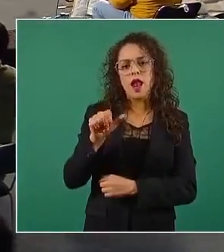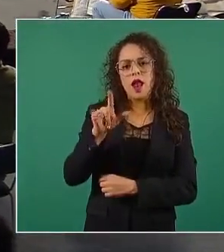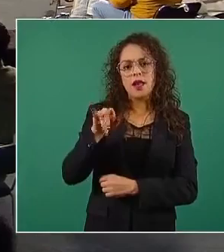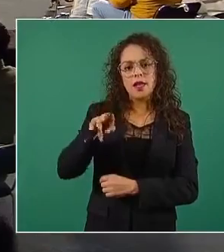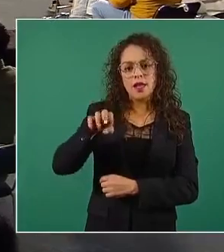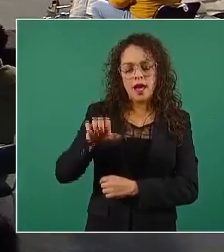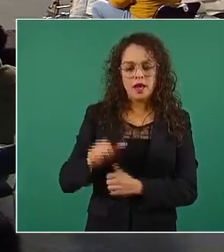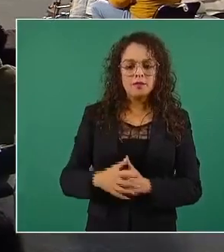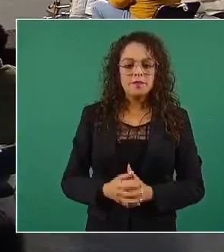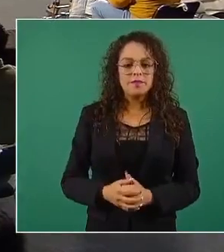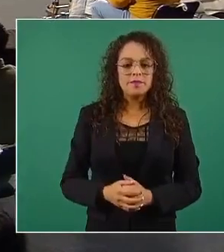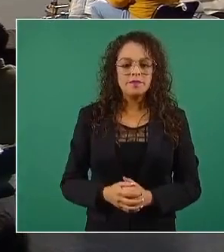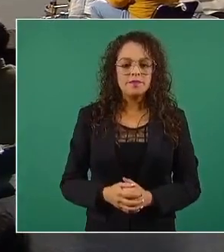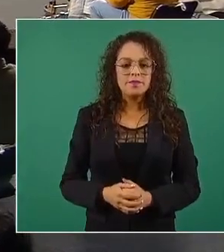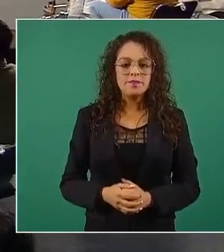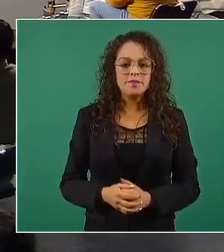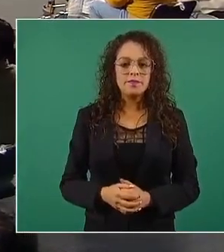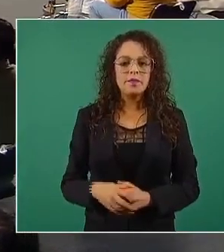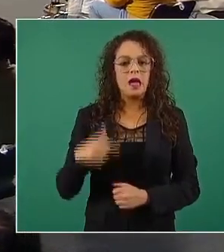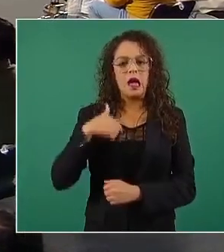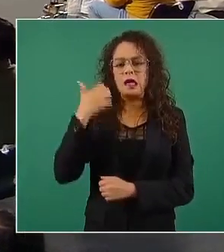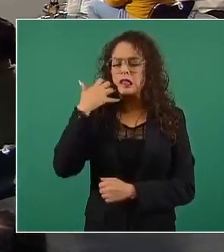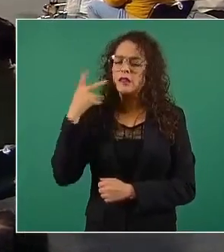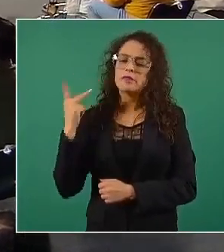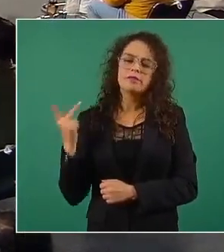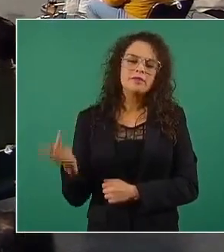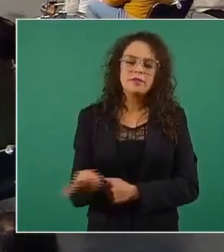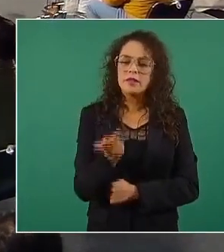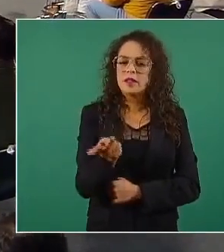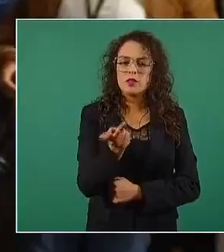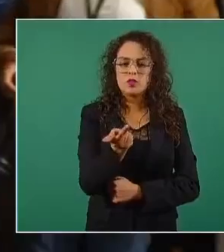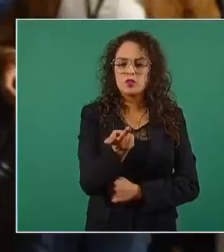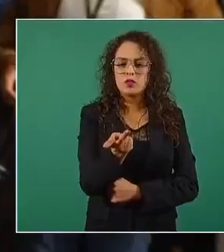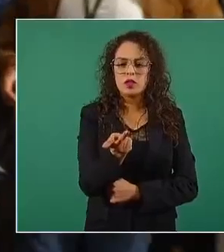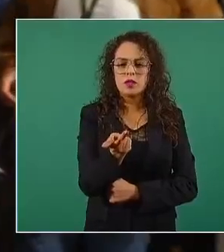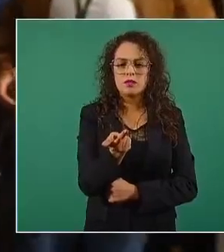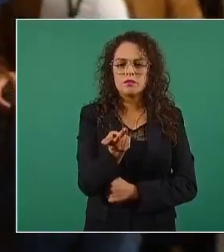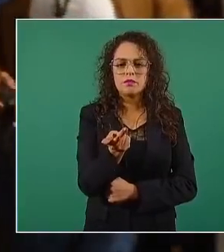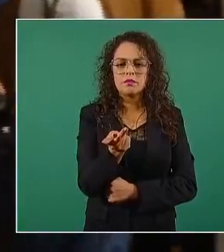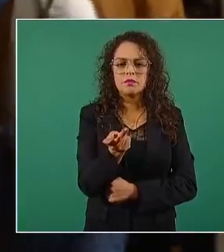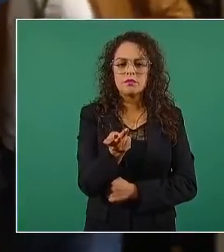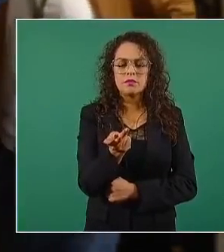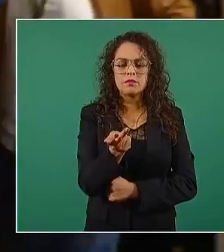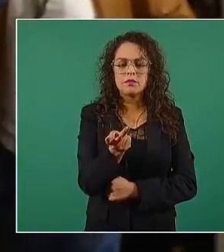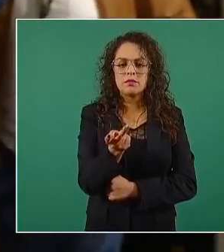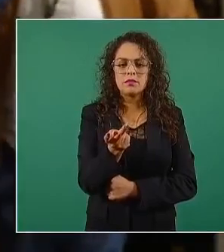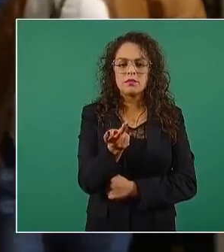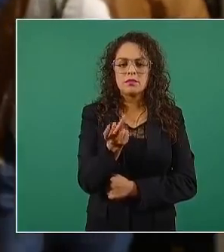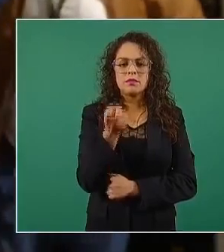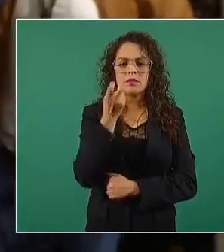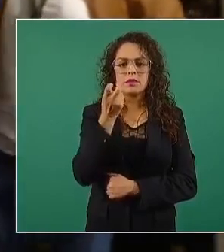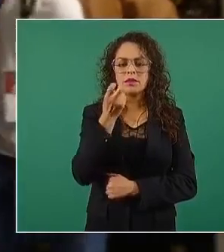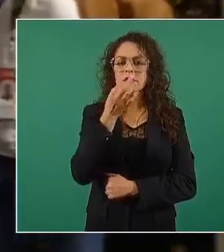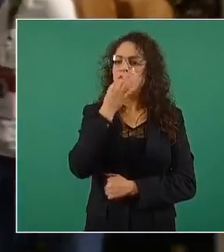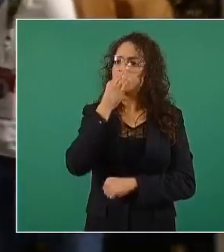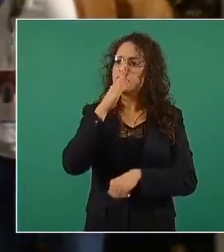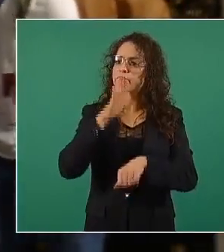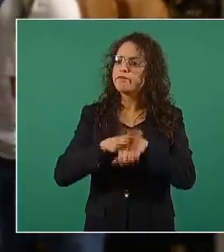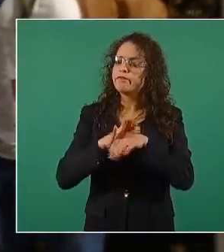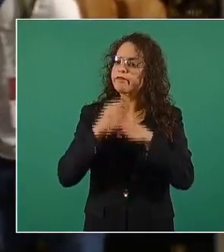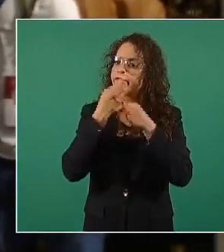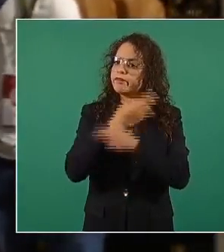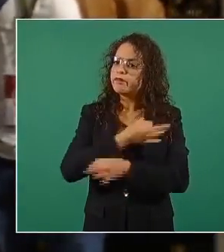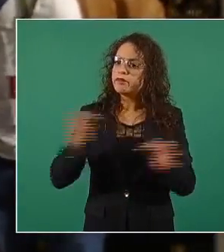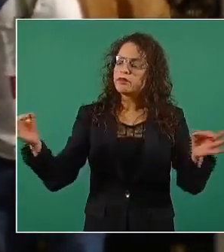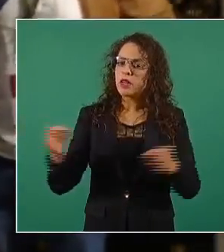ha dado y nada más preguntar si de esto, de esta cifra que reporta el INEGI